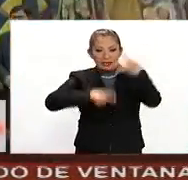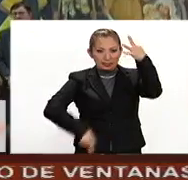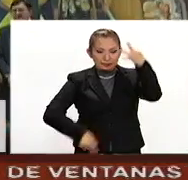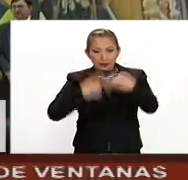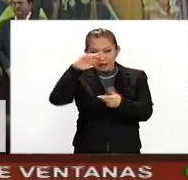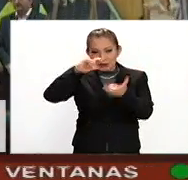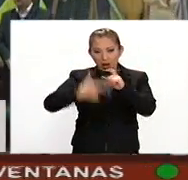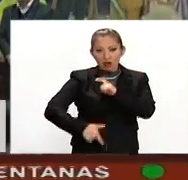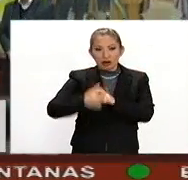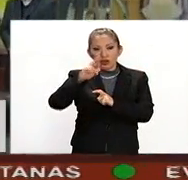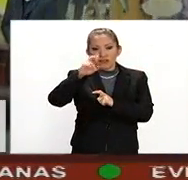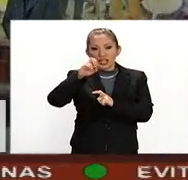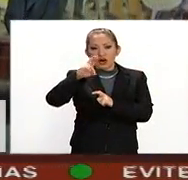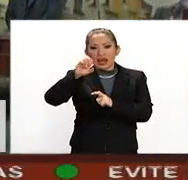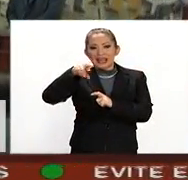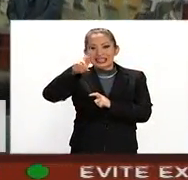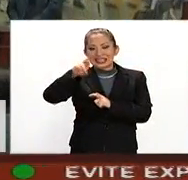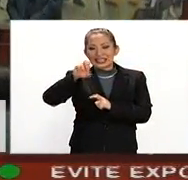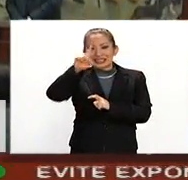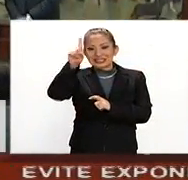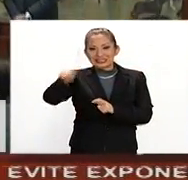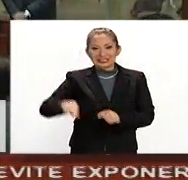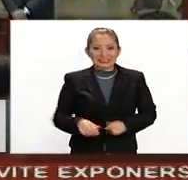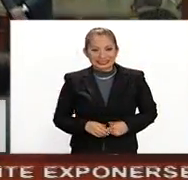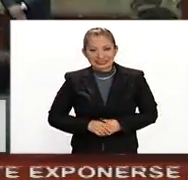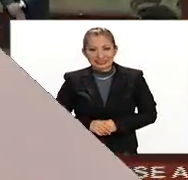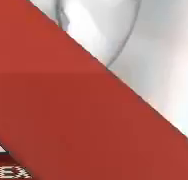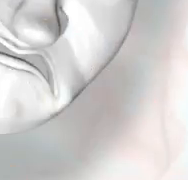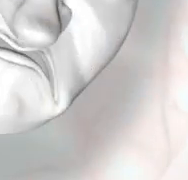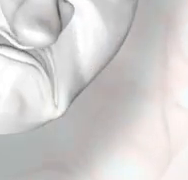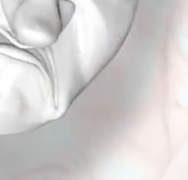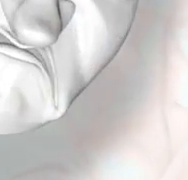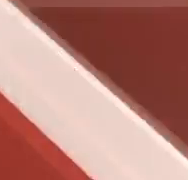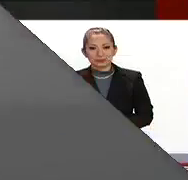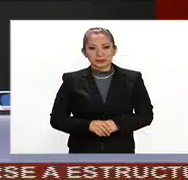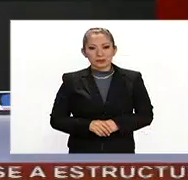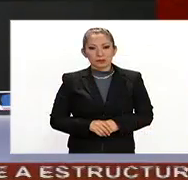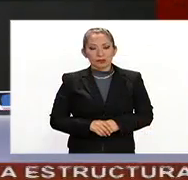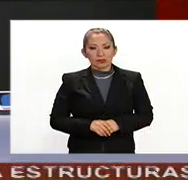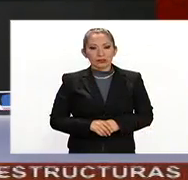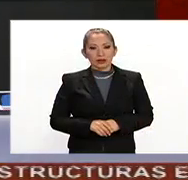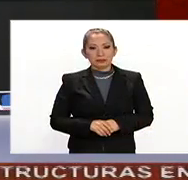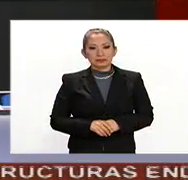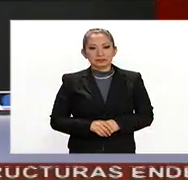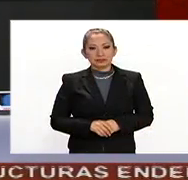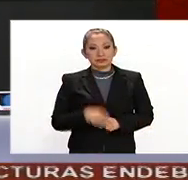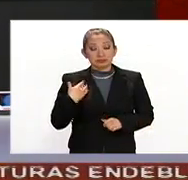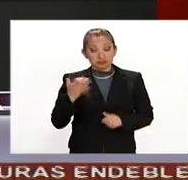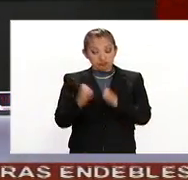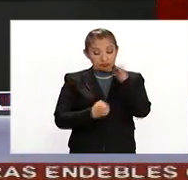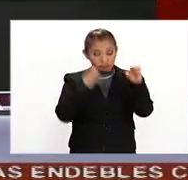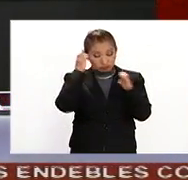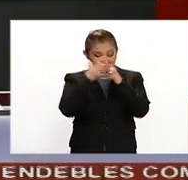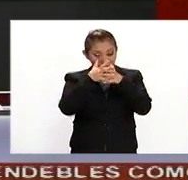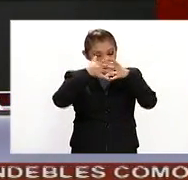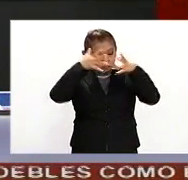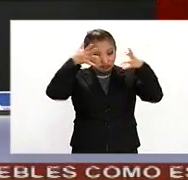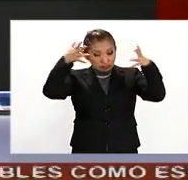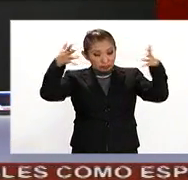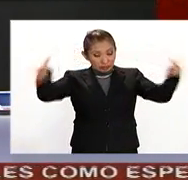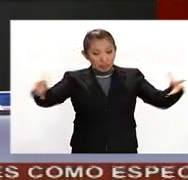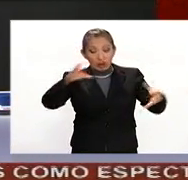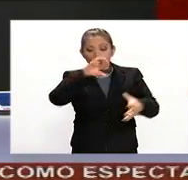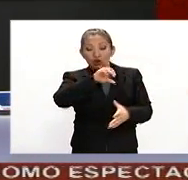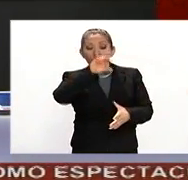Para México al Día, Rufino Enríquez González. Y la magna muestra internacional Stanley